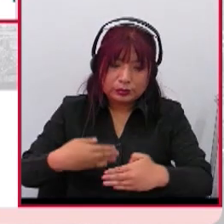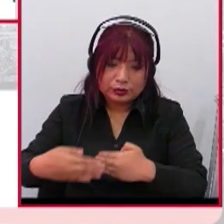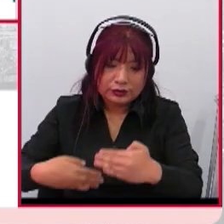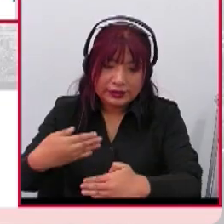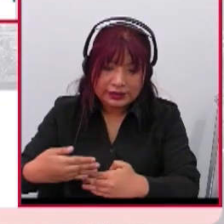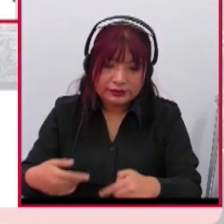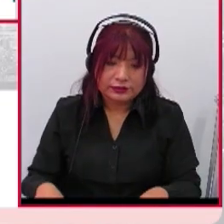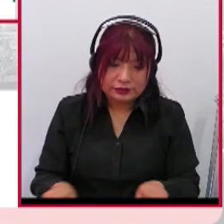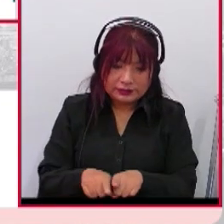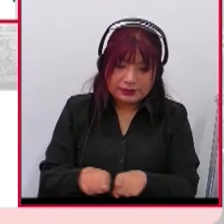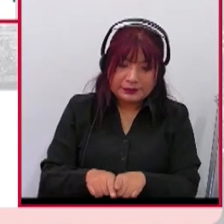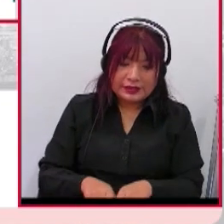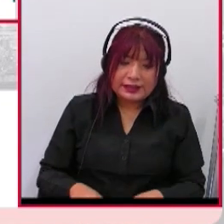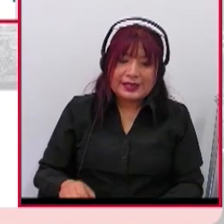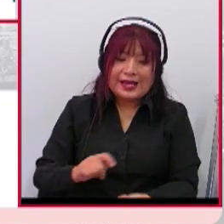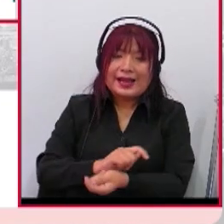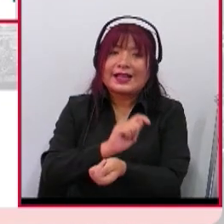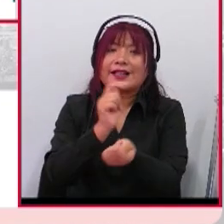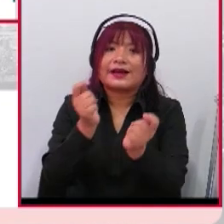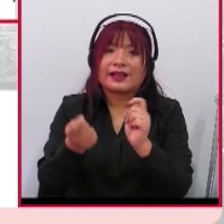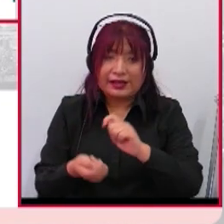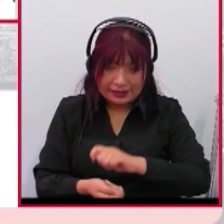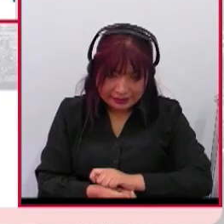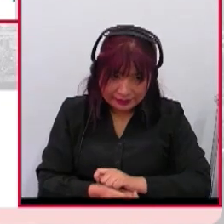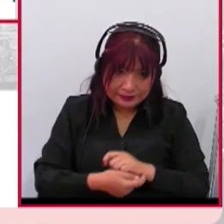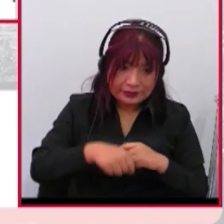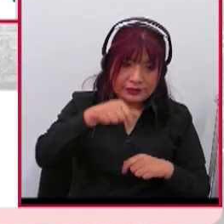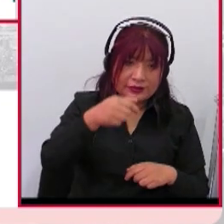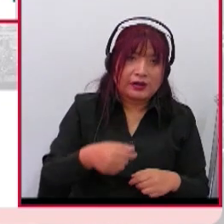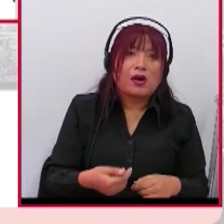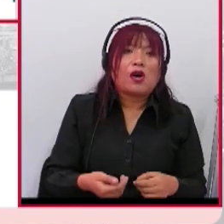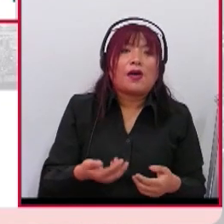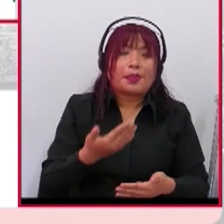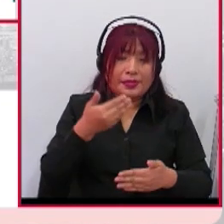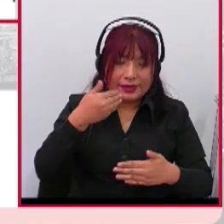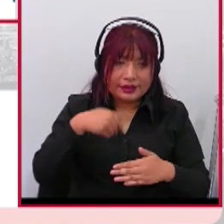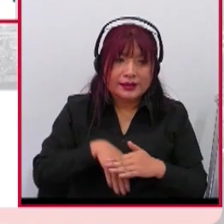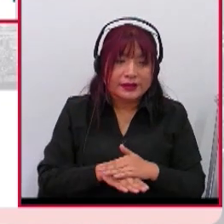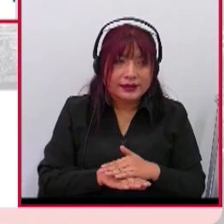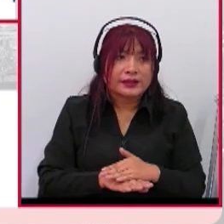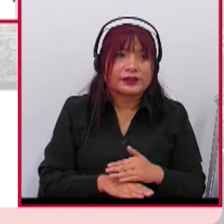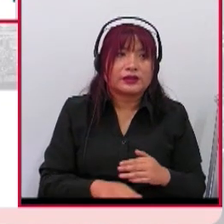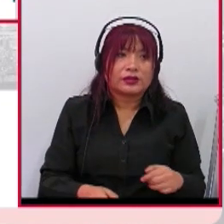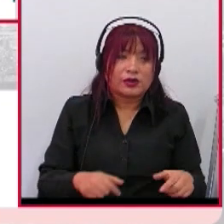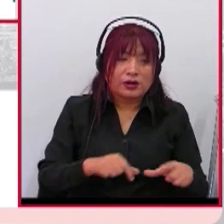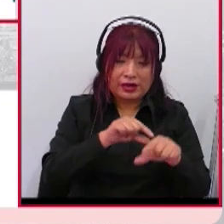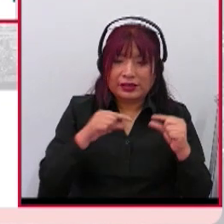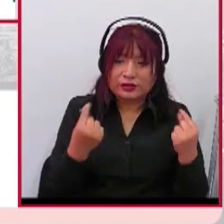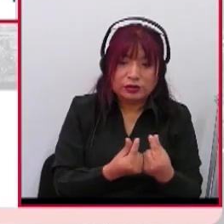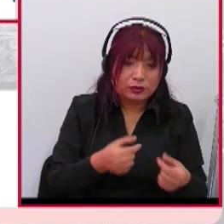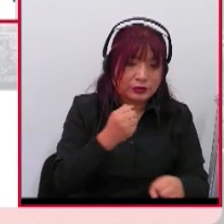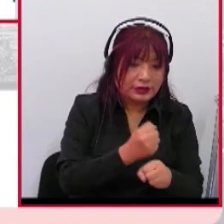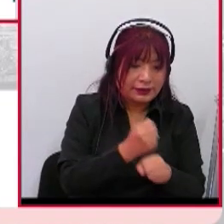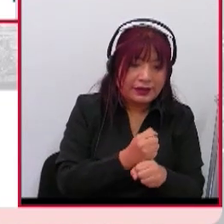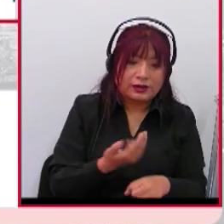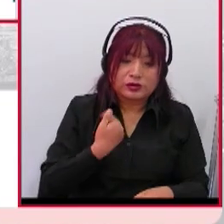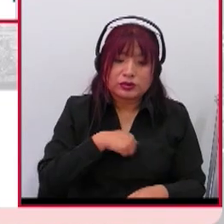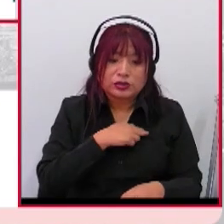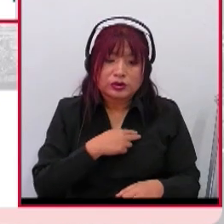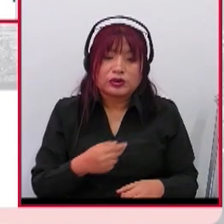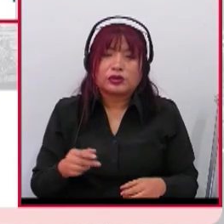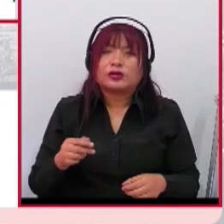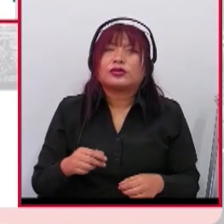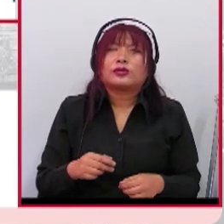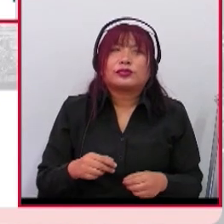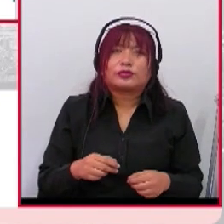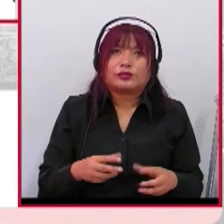La gestión del cambio. Como teníamos un equipo multidisciplinario, varias compañías, era difícil gestionar